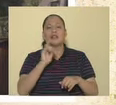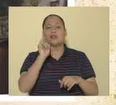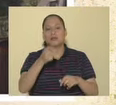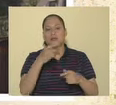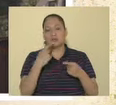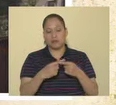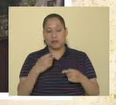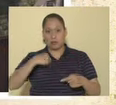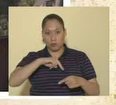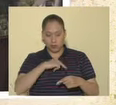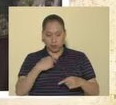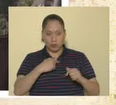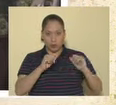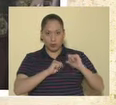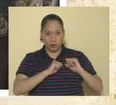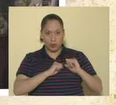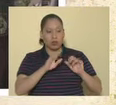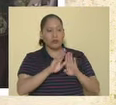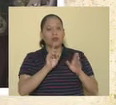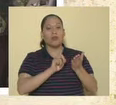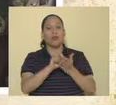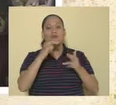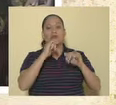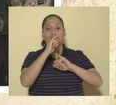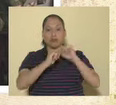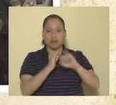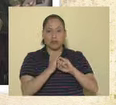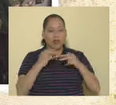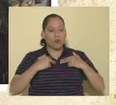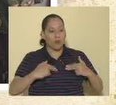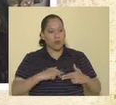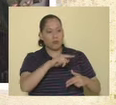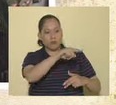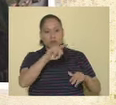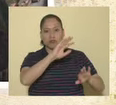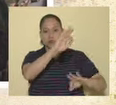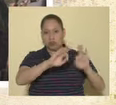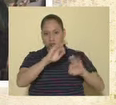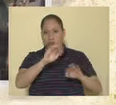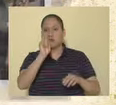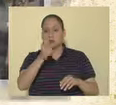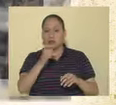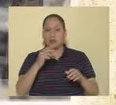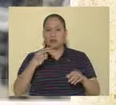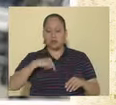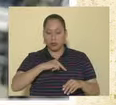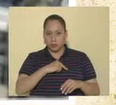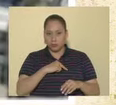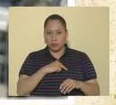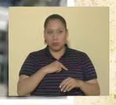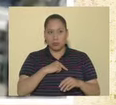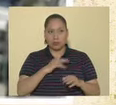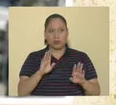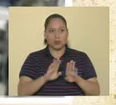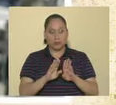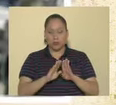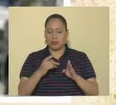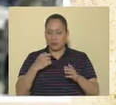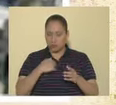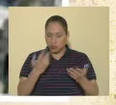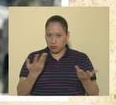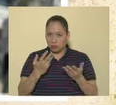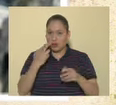nosotros principalmente como Fuerzas Armadas, el derecho internacional humanitario, que consiste pues en alinear nuestros protocolos de actuación a